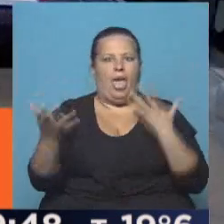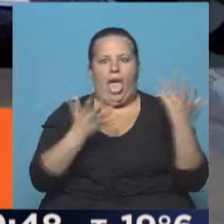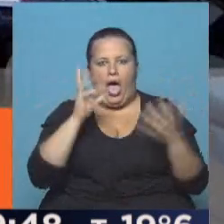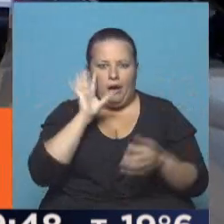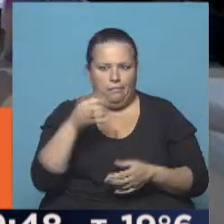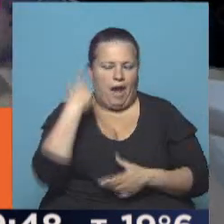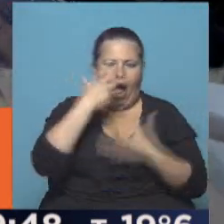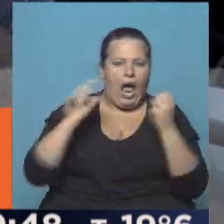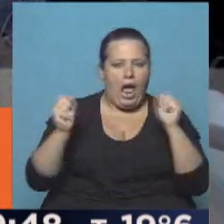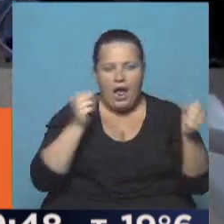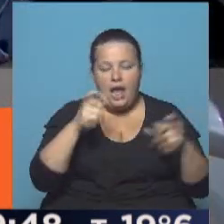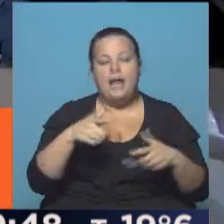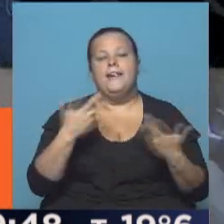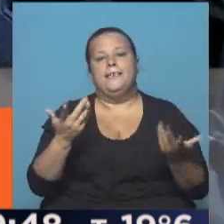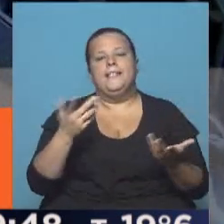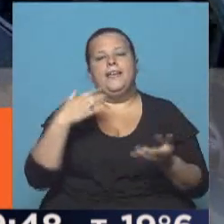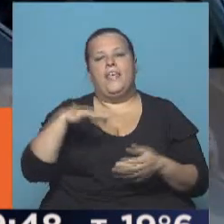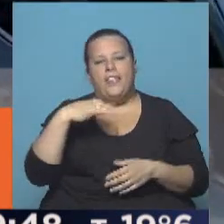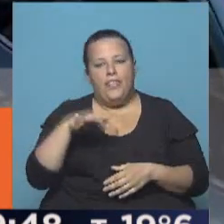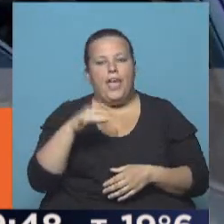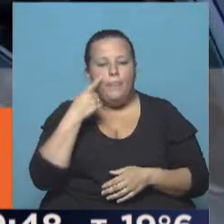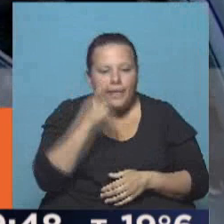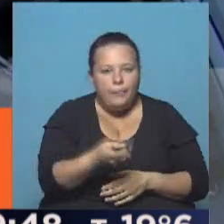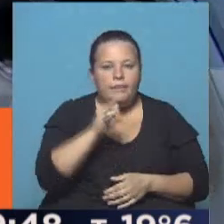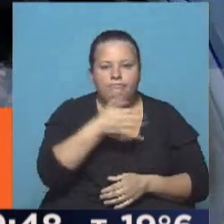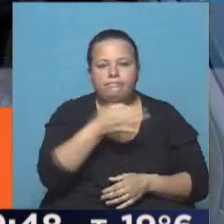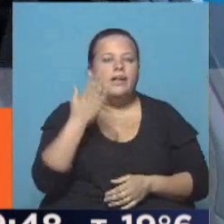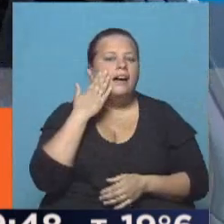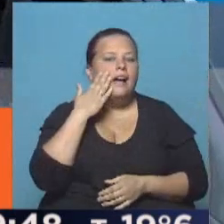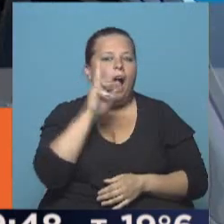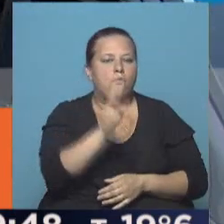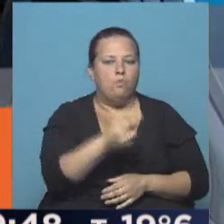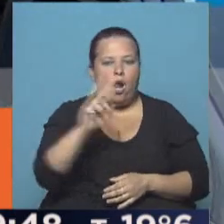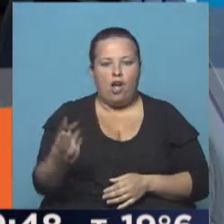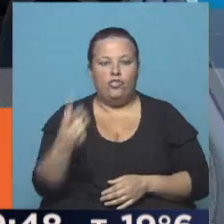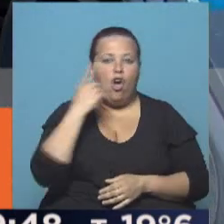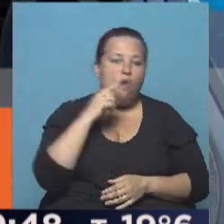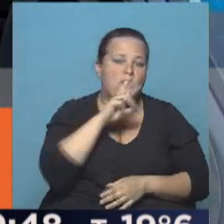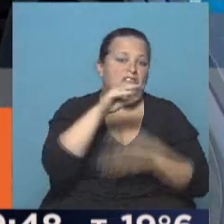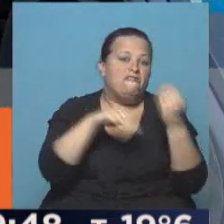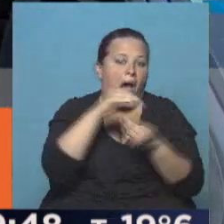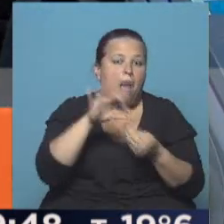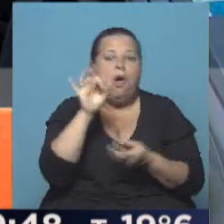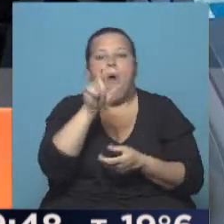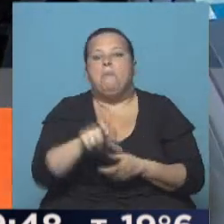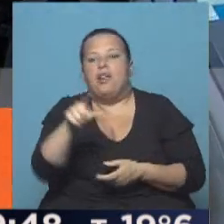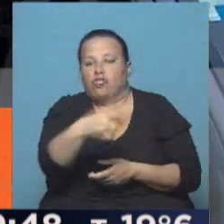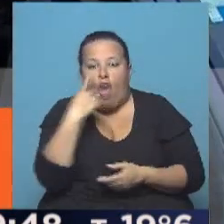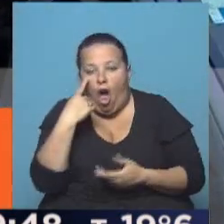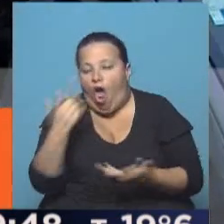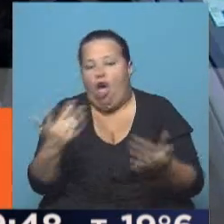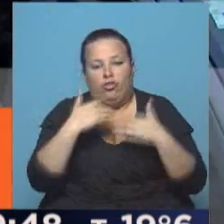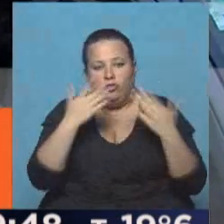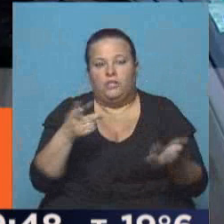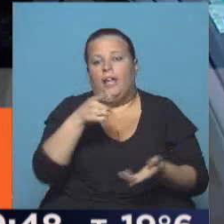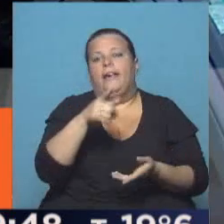desesperación y ha tenido que reconocer aquí los cuerpos de sus seres queridos o de las personas que él conocía. Por